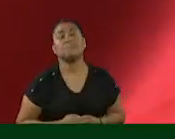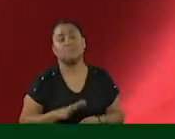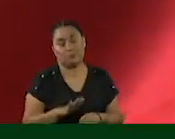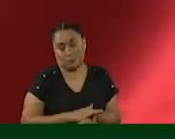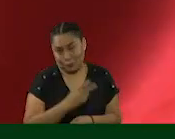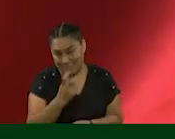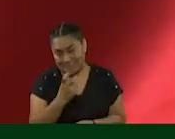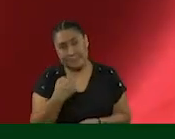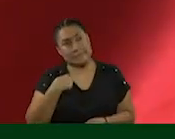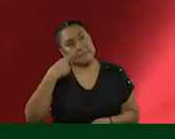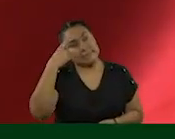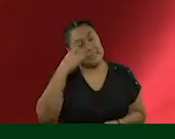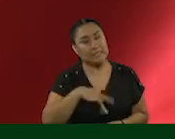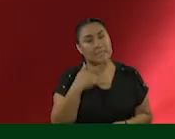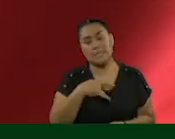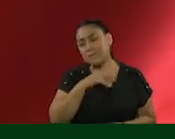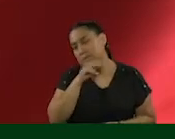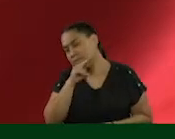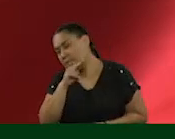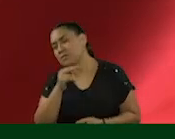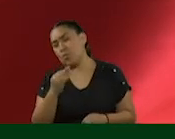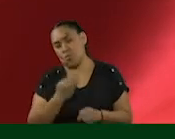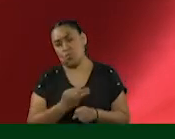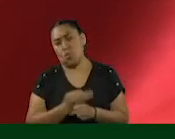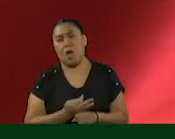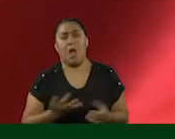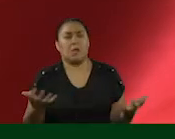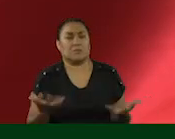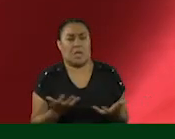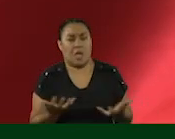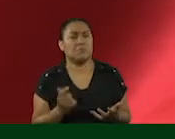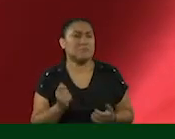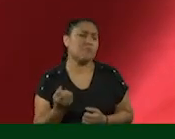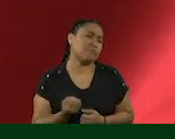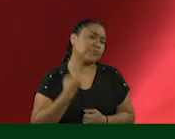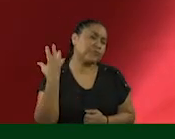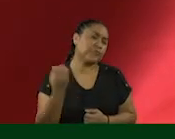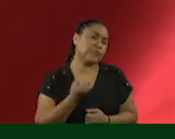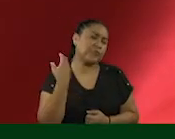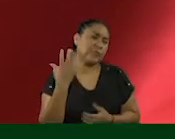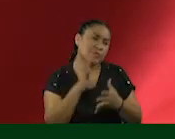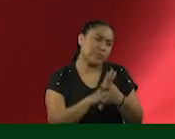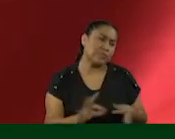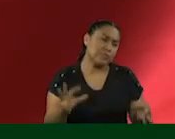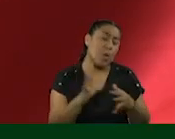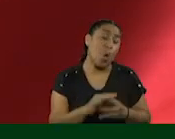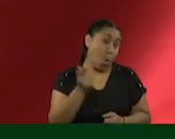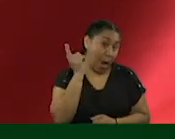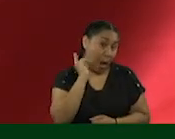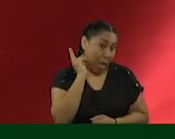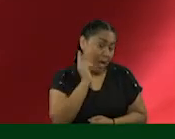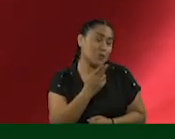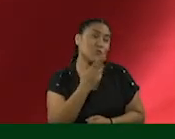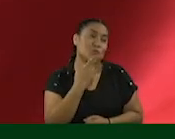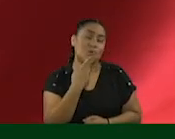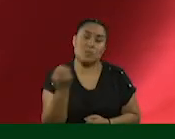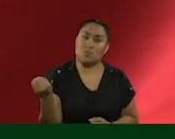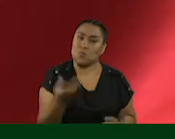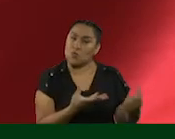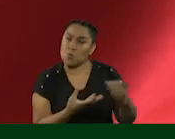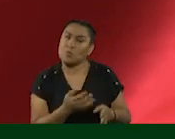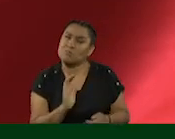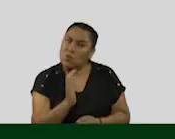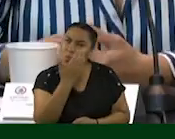preocupados por estas situaciones que organizamos este foro esperando que sea eh enriquecedor para el